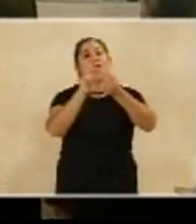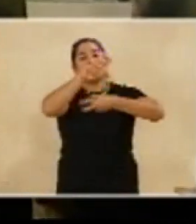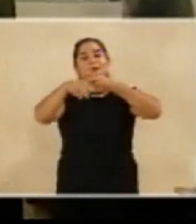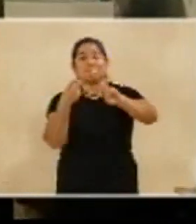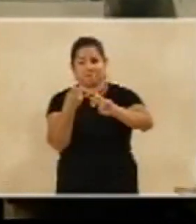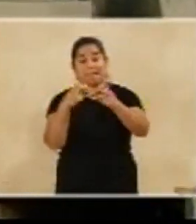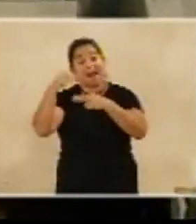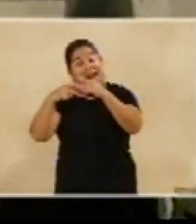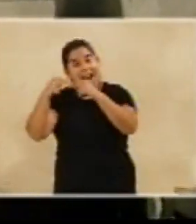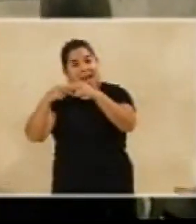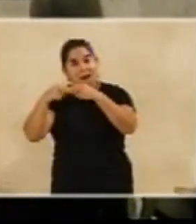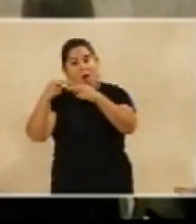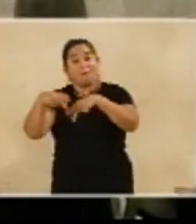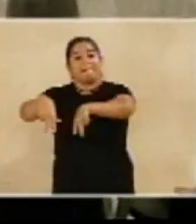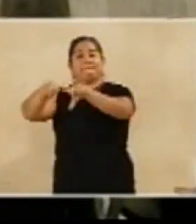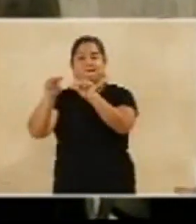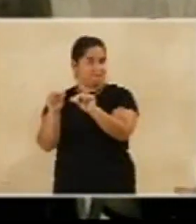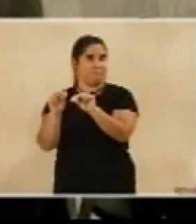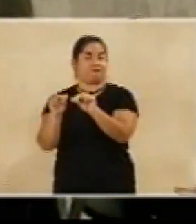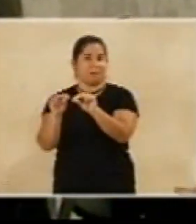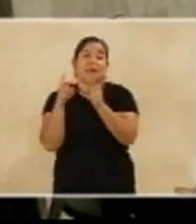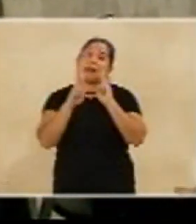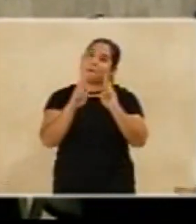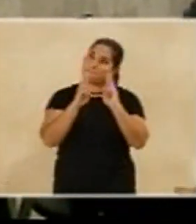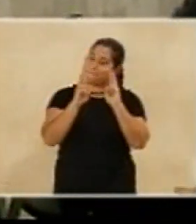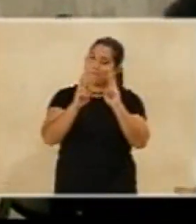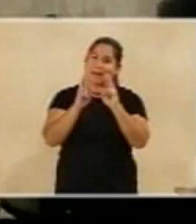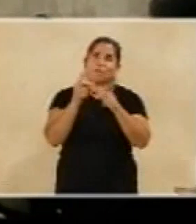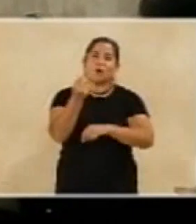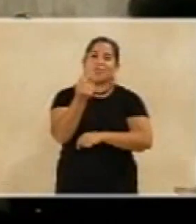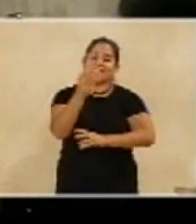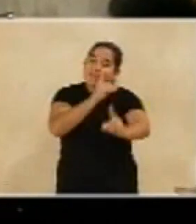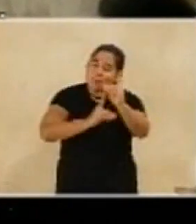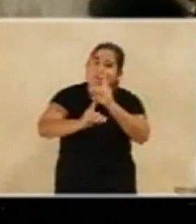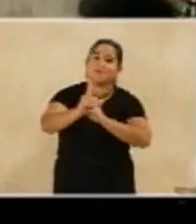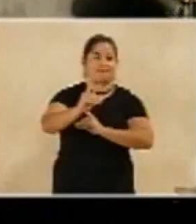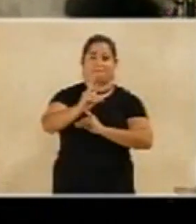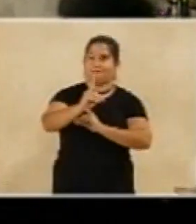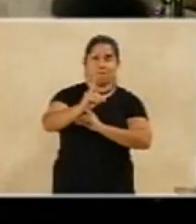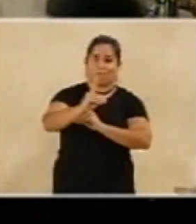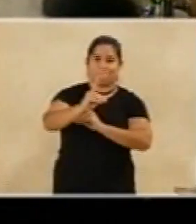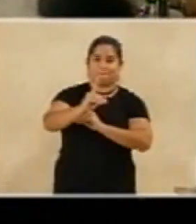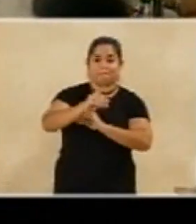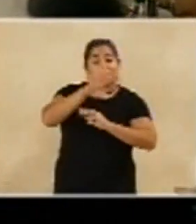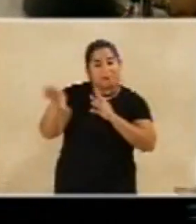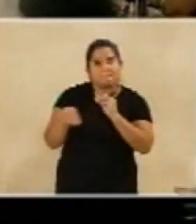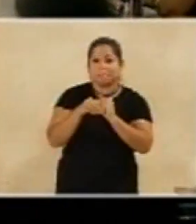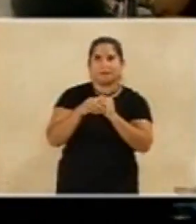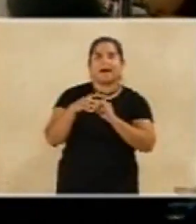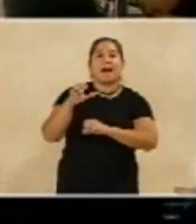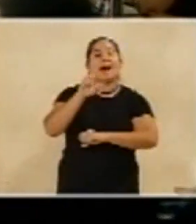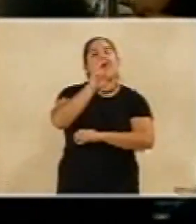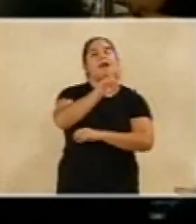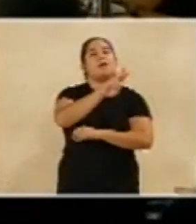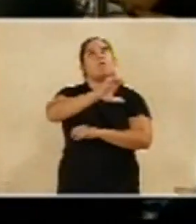valor de los terrenos de naturaleza urbana. Vox acusa al equipo de gobierno de tener voracidad recaudatoria y PSOE